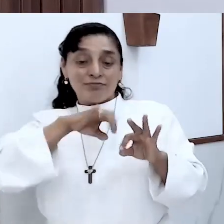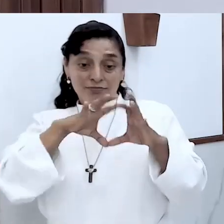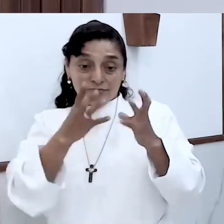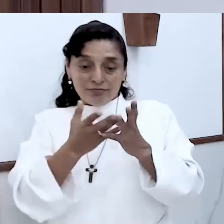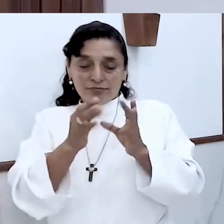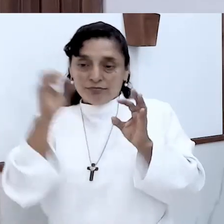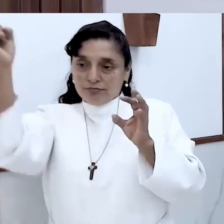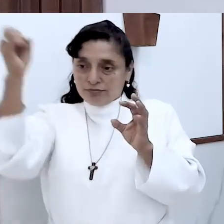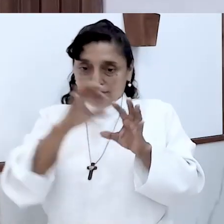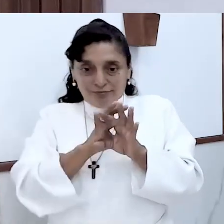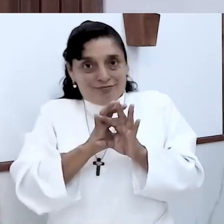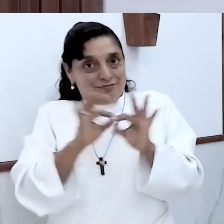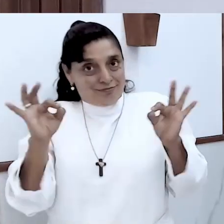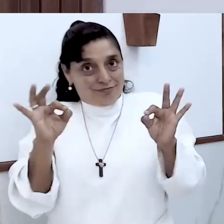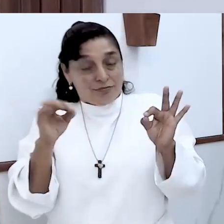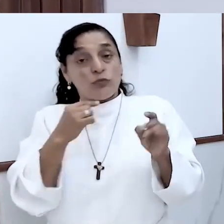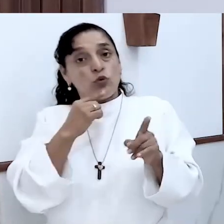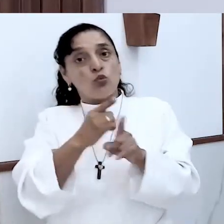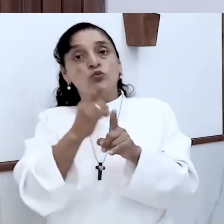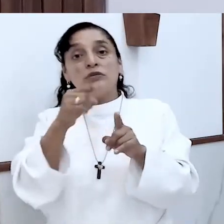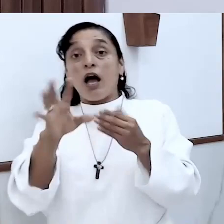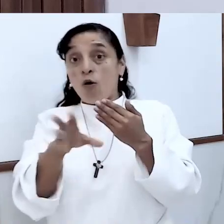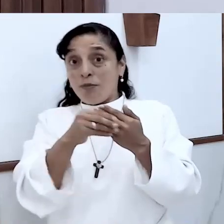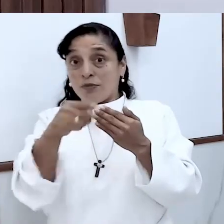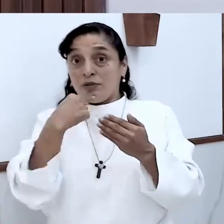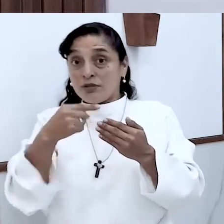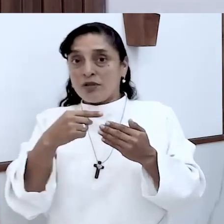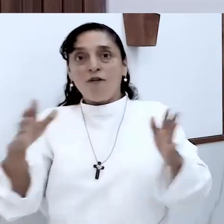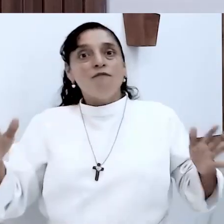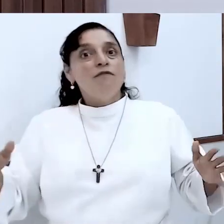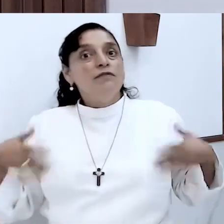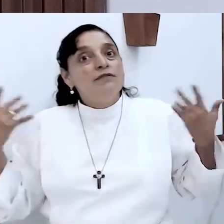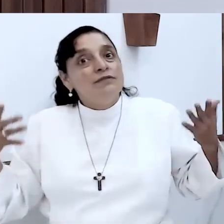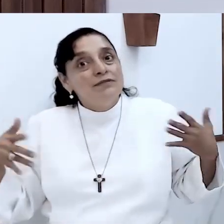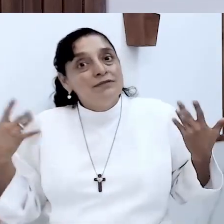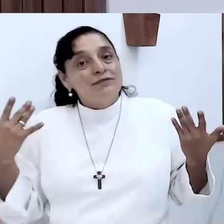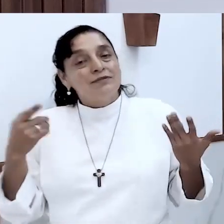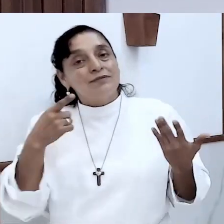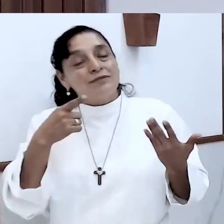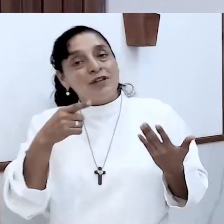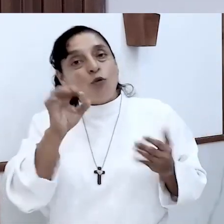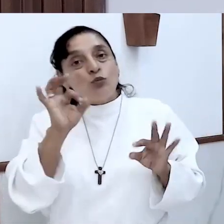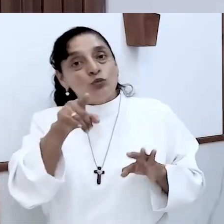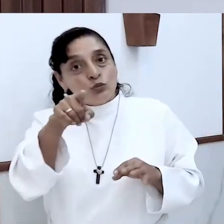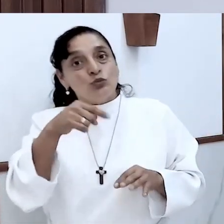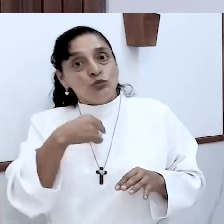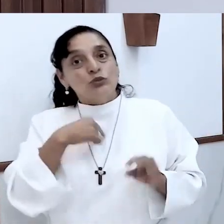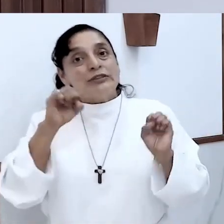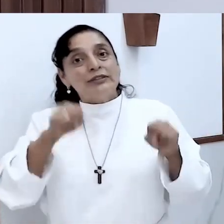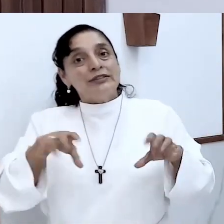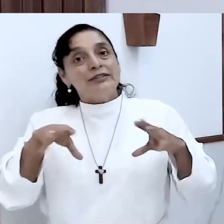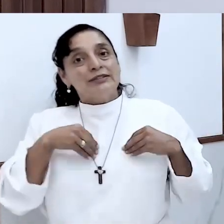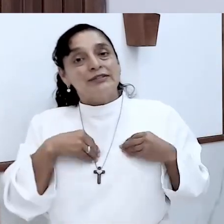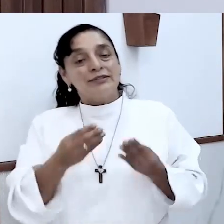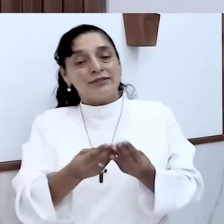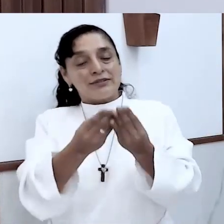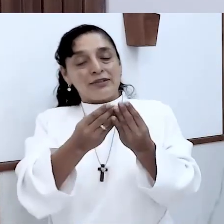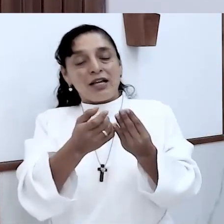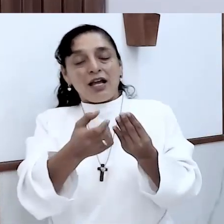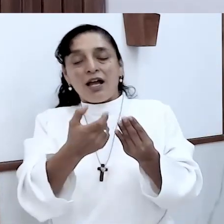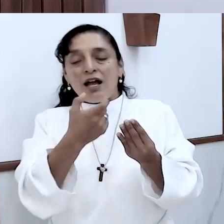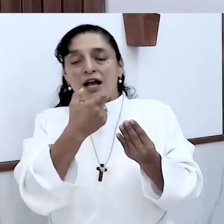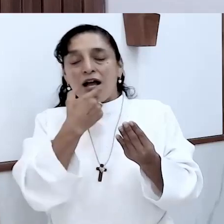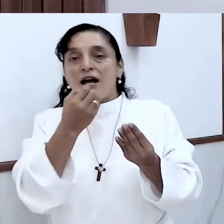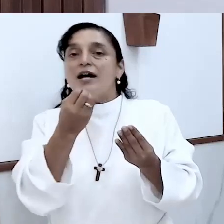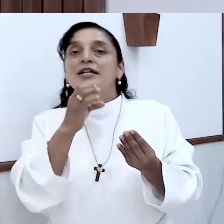mundo. Y añadimos, dichosos, felices, los que comparten esta